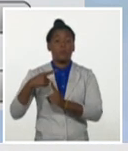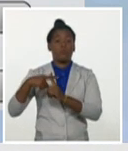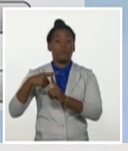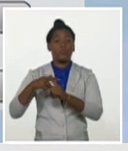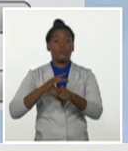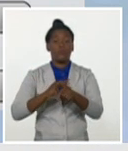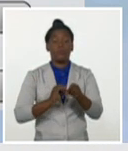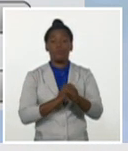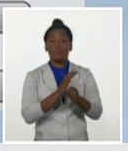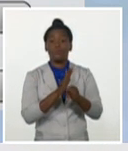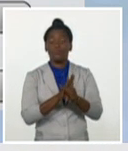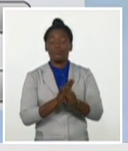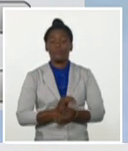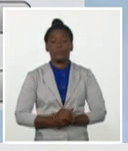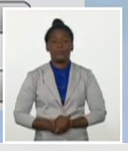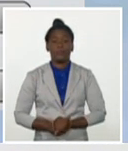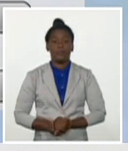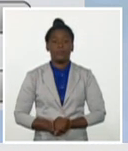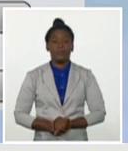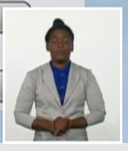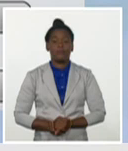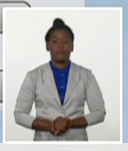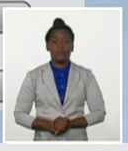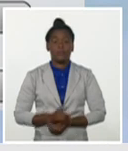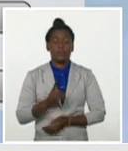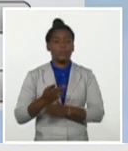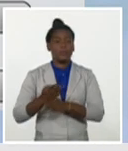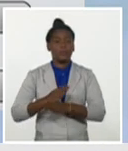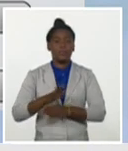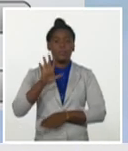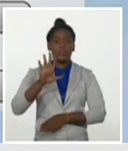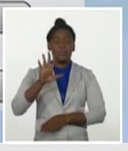muestras analizadas de un 5%.